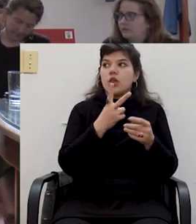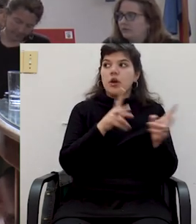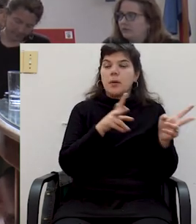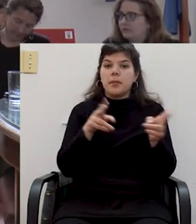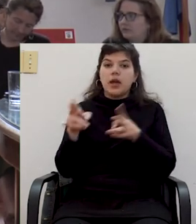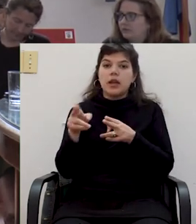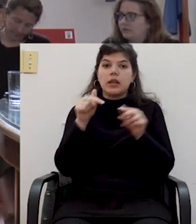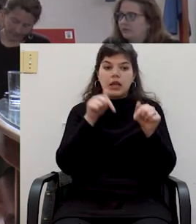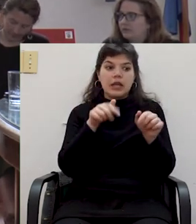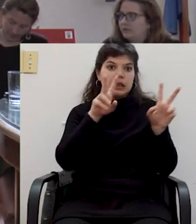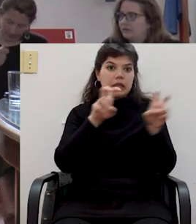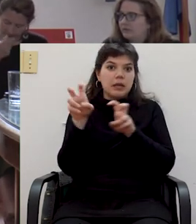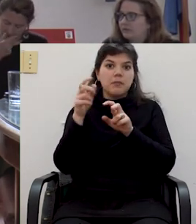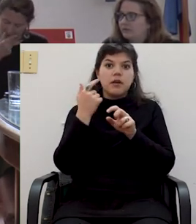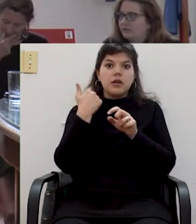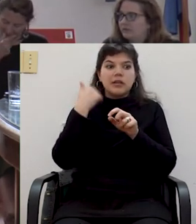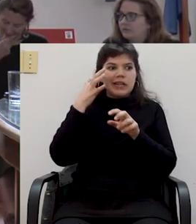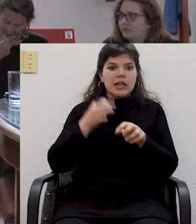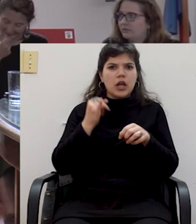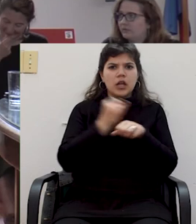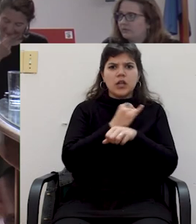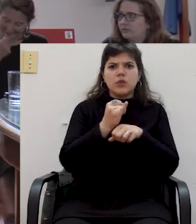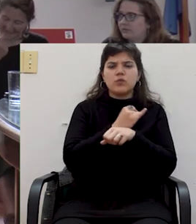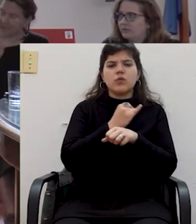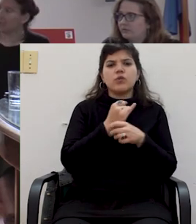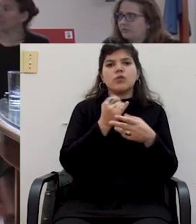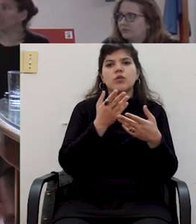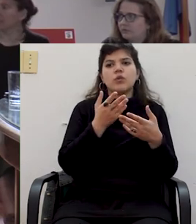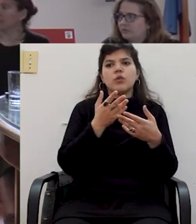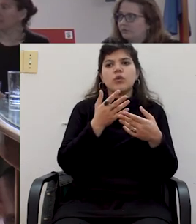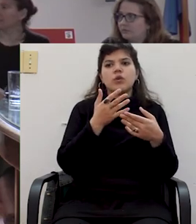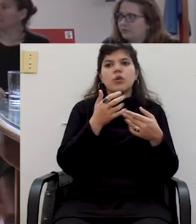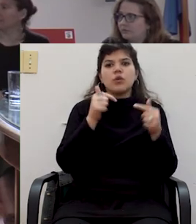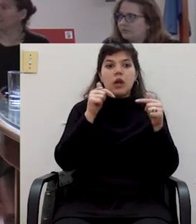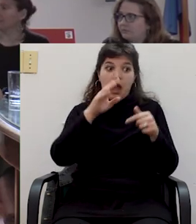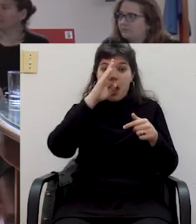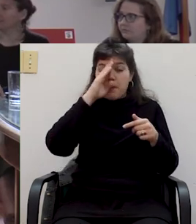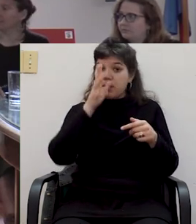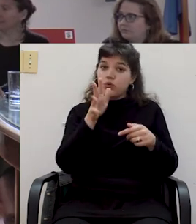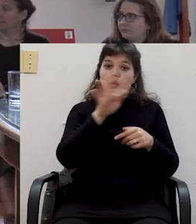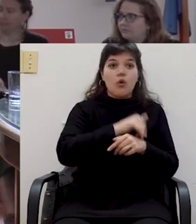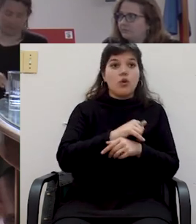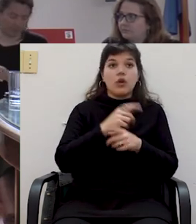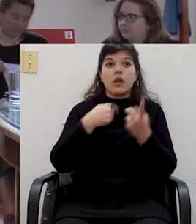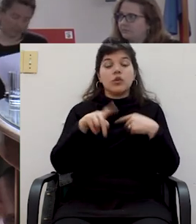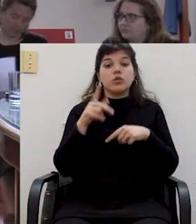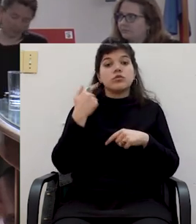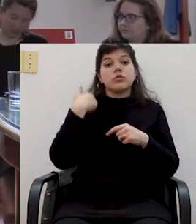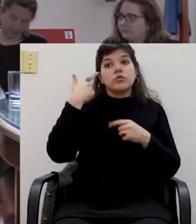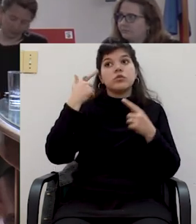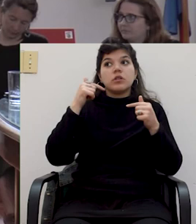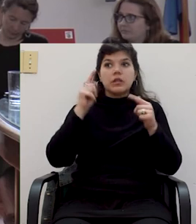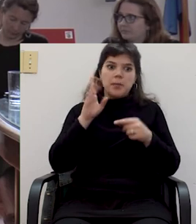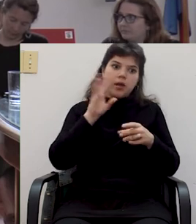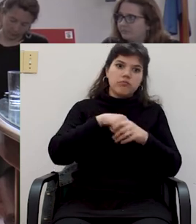Primero, sobre estas temáticas, creo que la institución está como tal aprendiendo. Y entonces por ahí también incluso